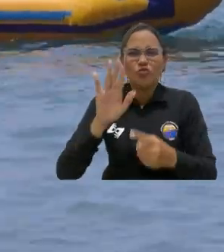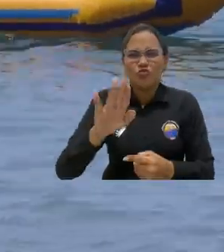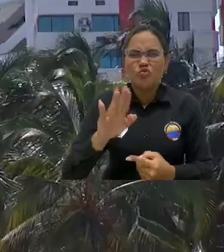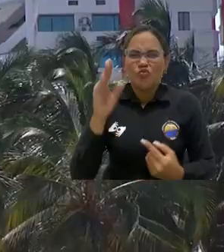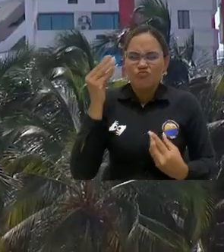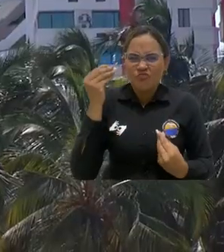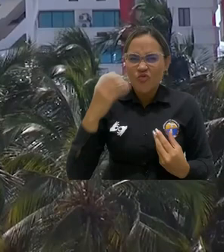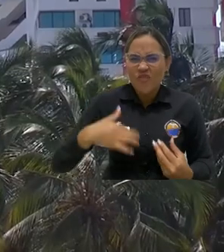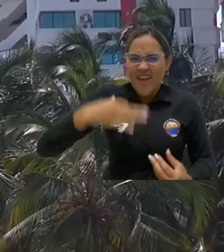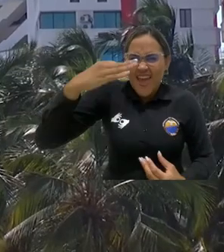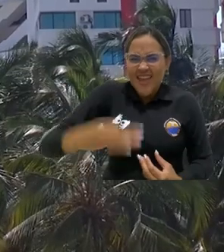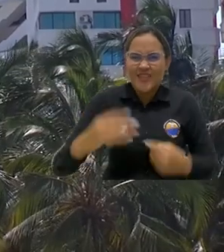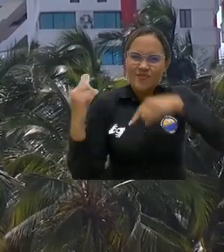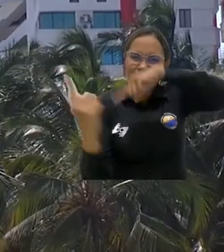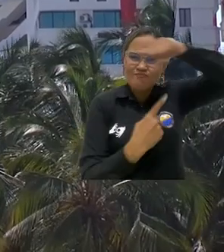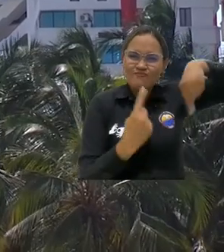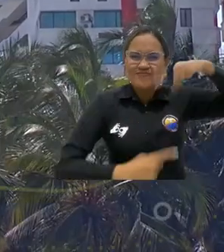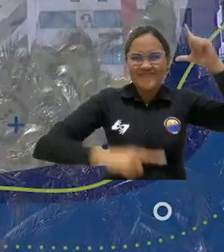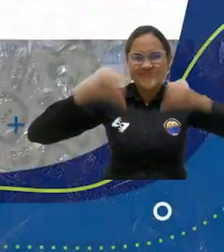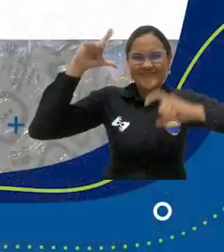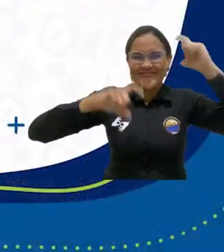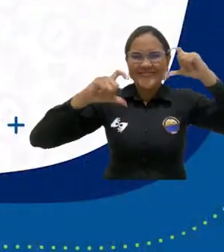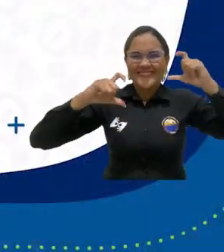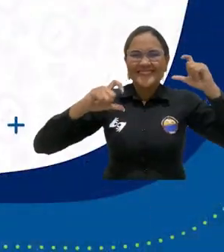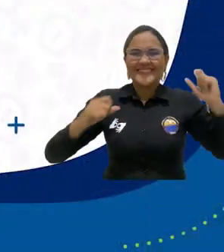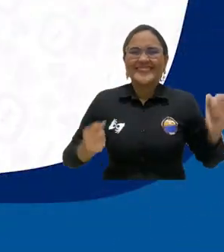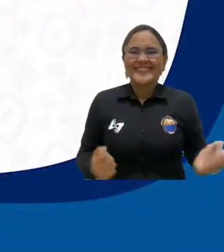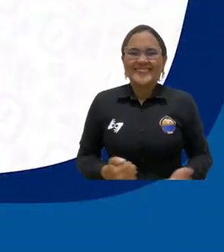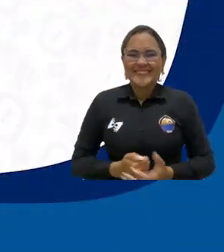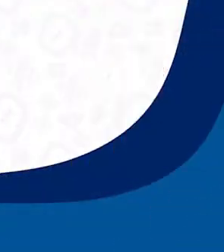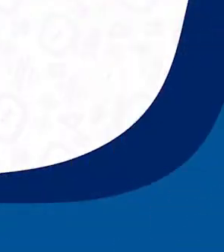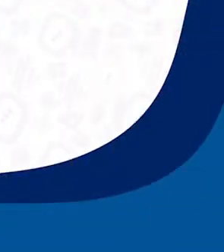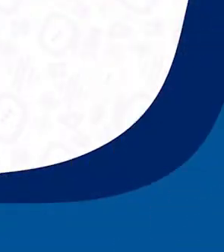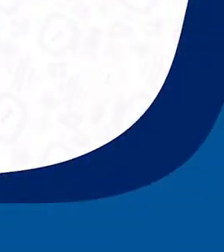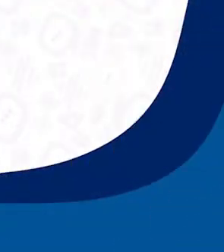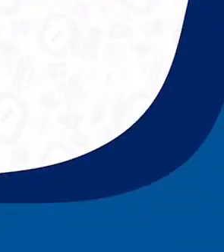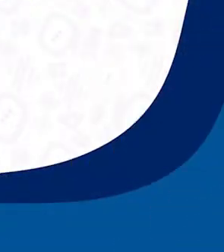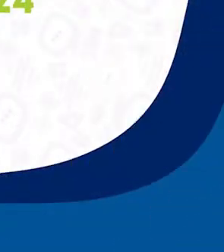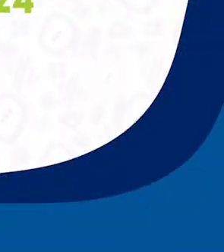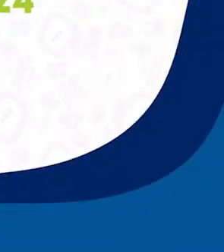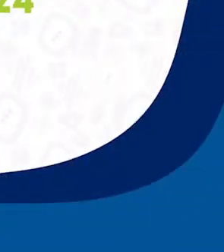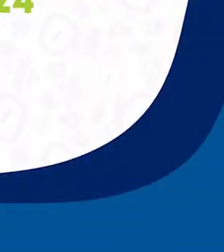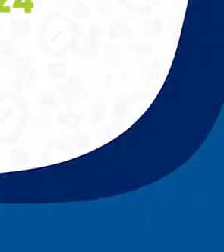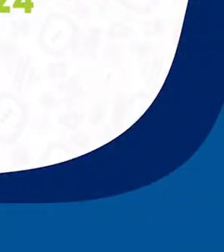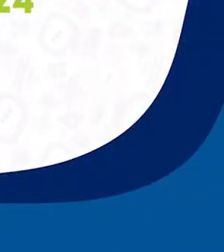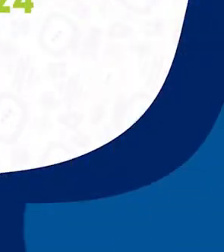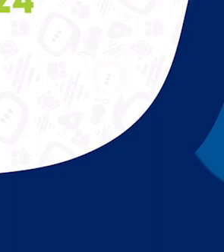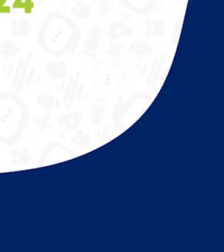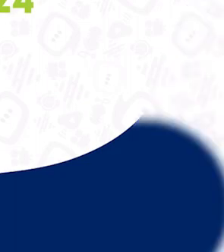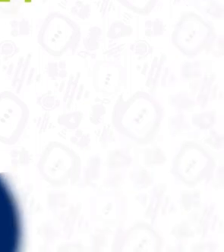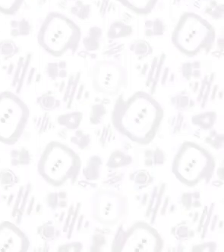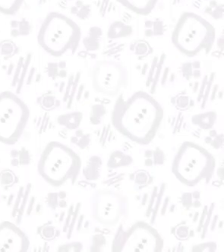ético mundial para el turismo aú más más incluyente e